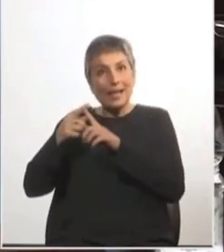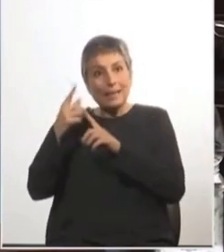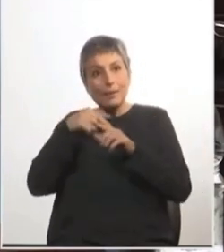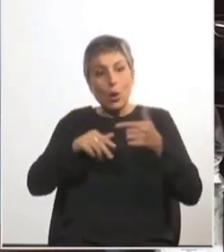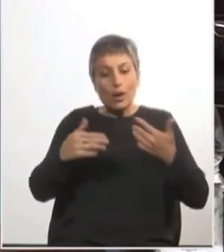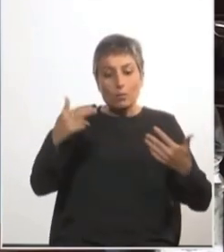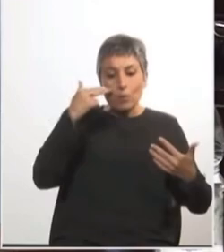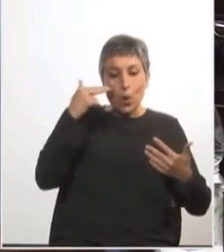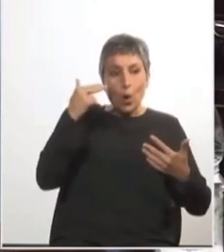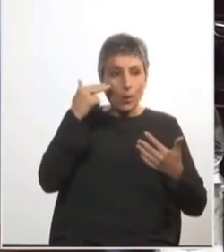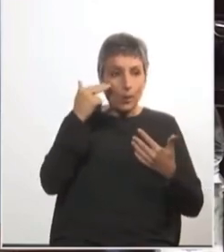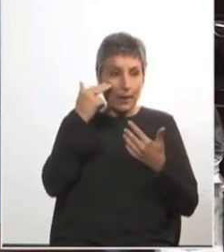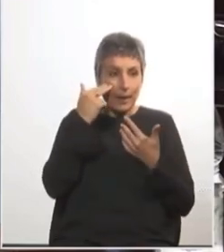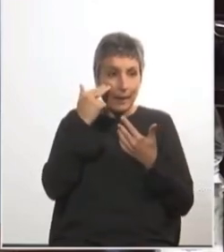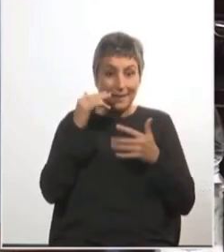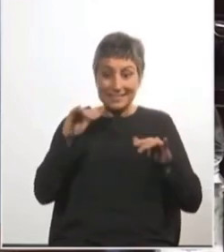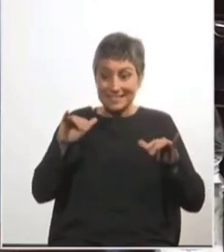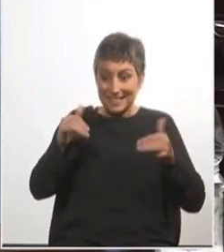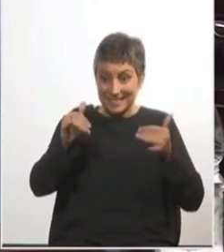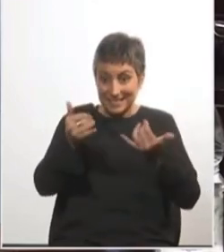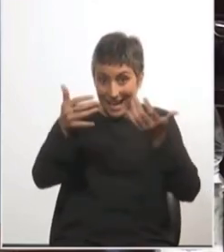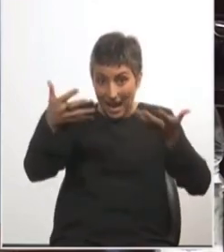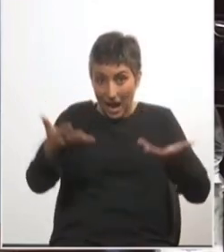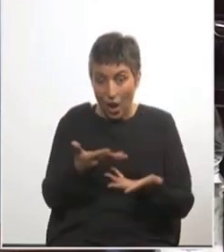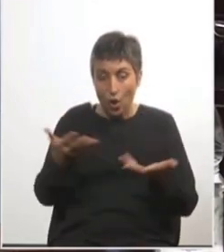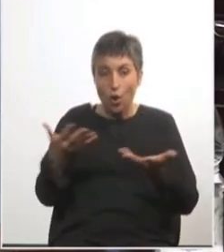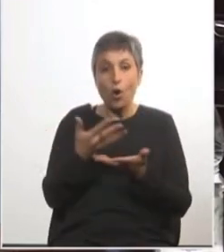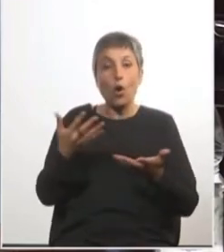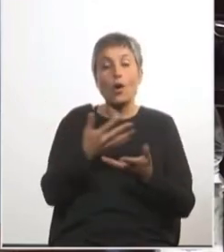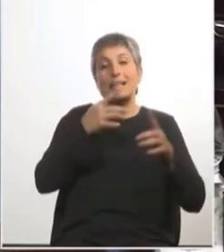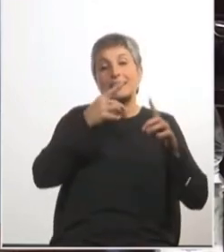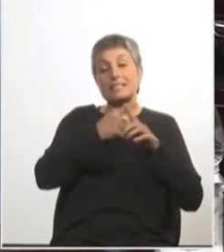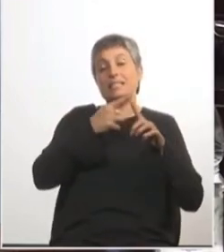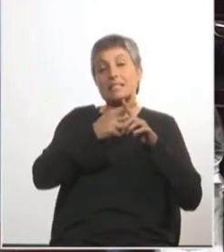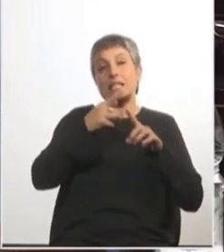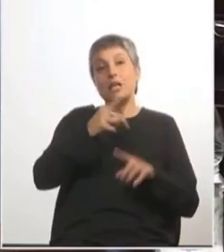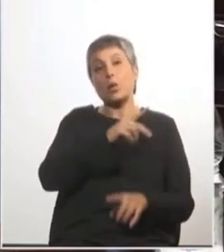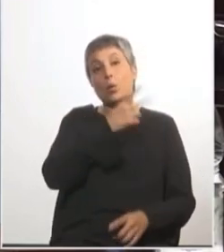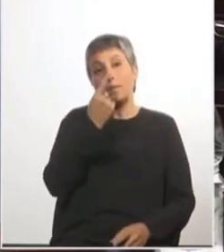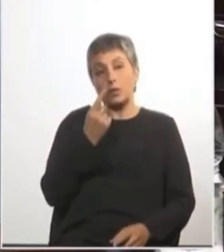está sucediendo ya en el siglo XXI.